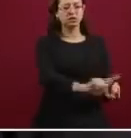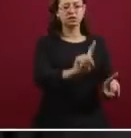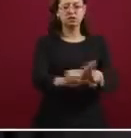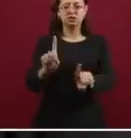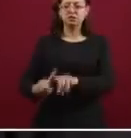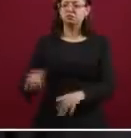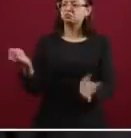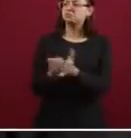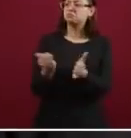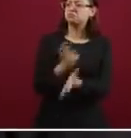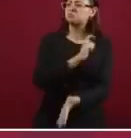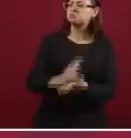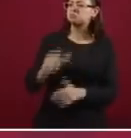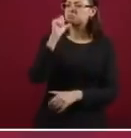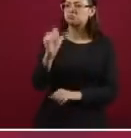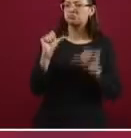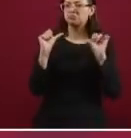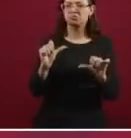no pagaban impuestos